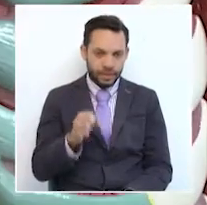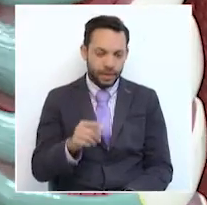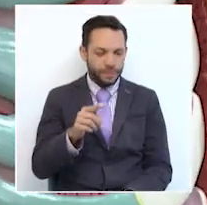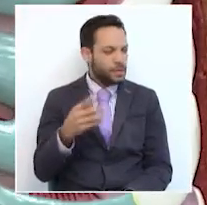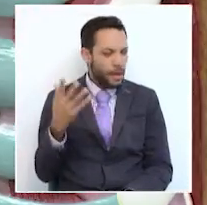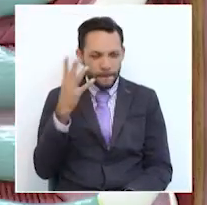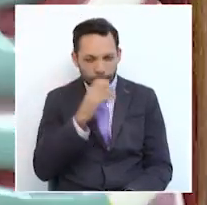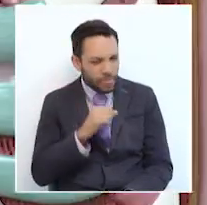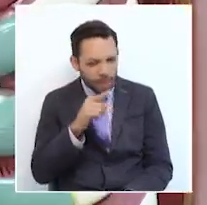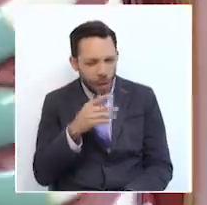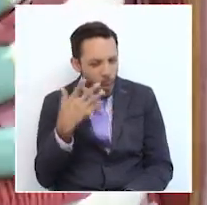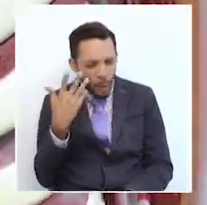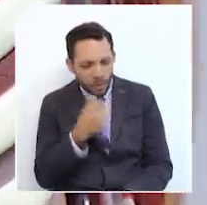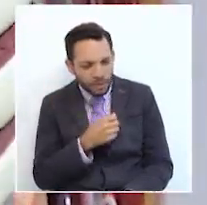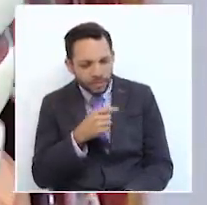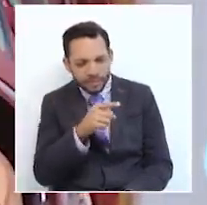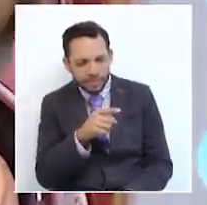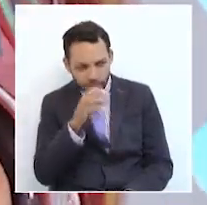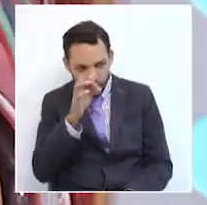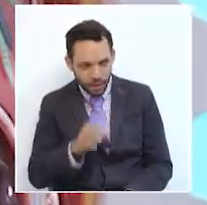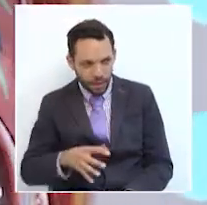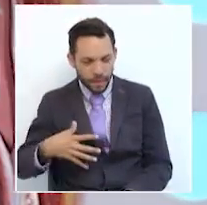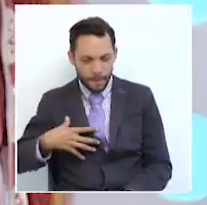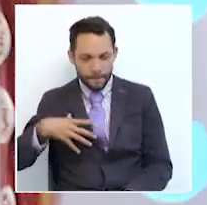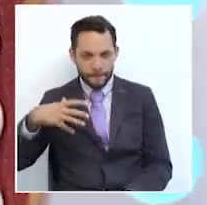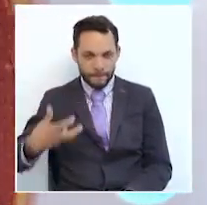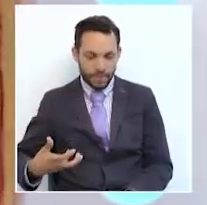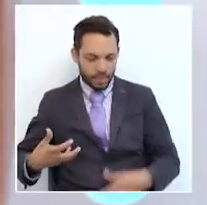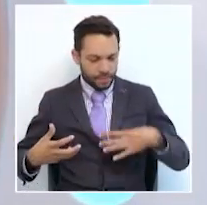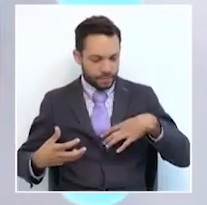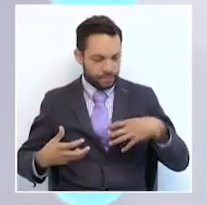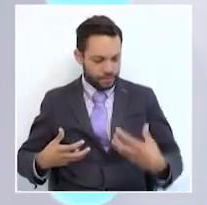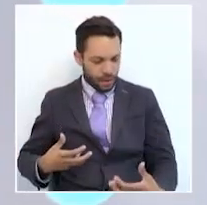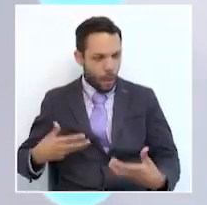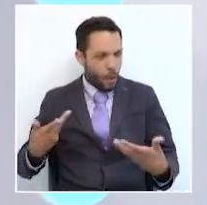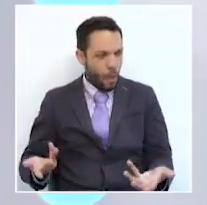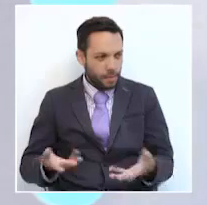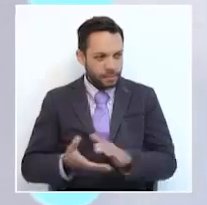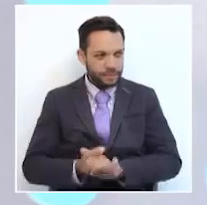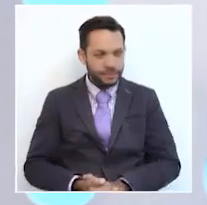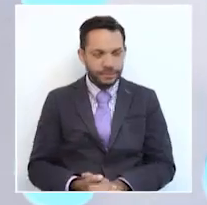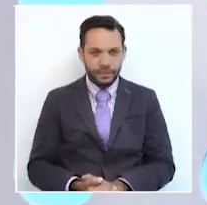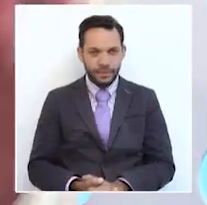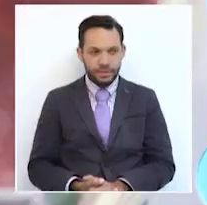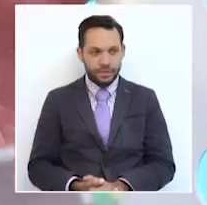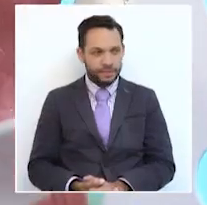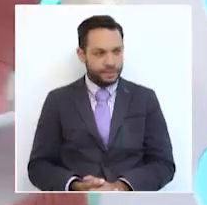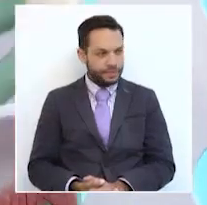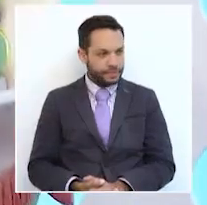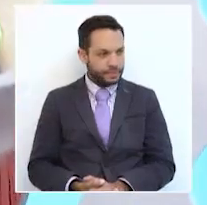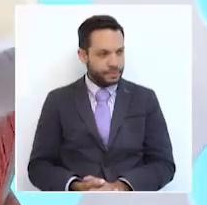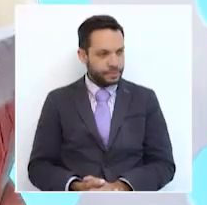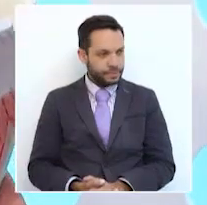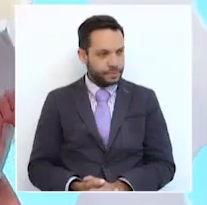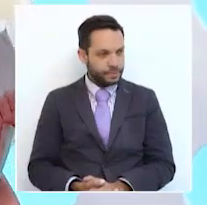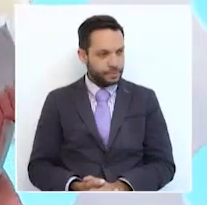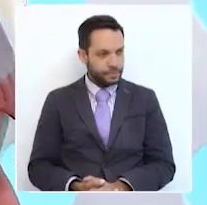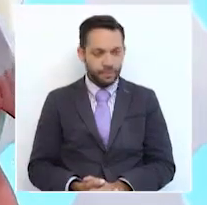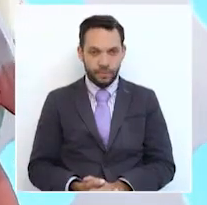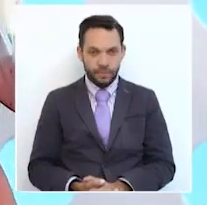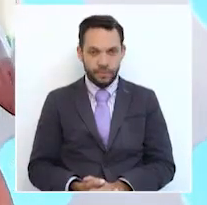identidad de cómo es ese es el pulmón por dentro bueno aquí también lo podemos ver en este lateral